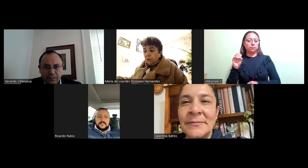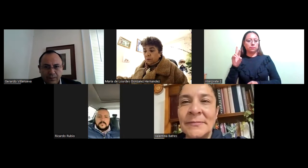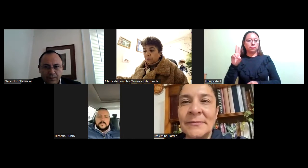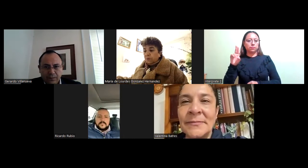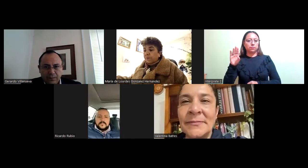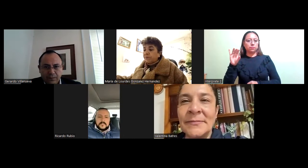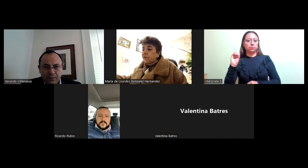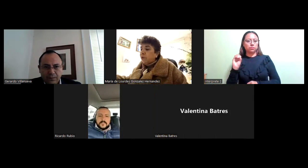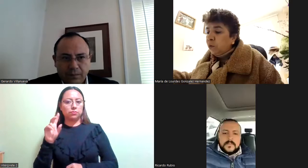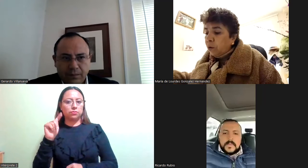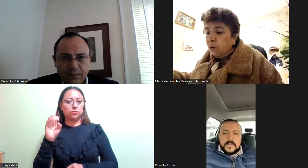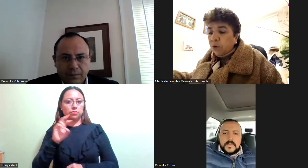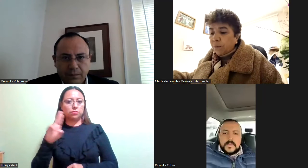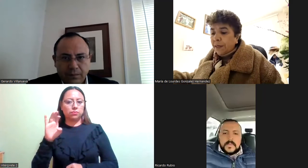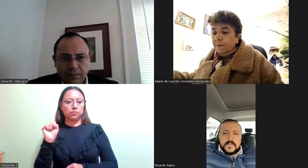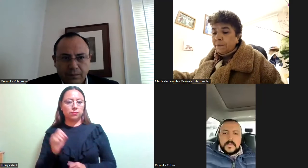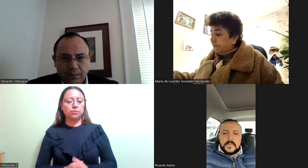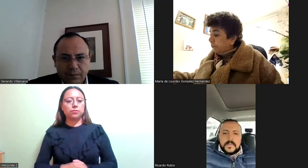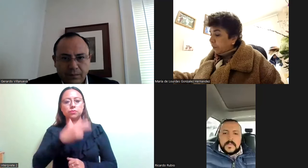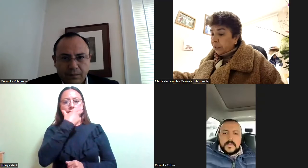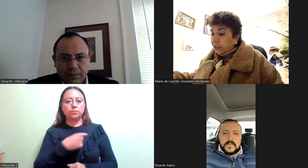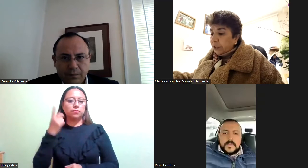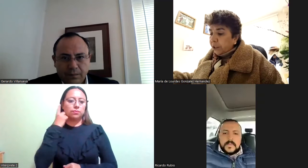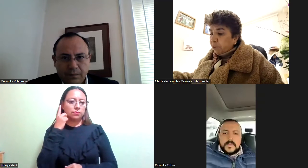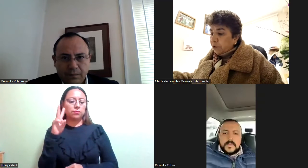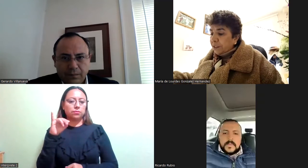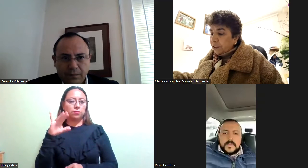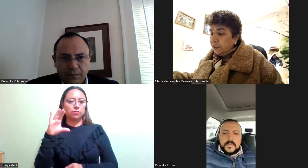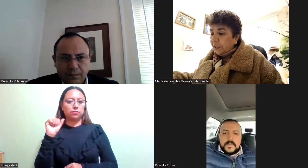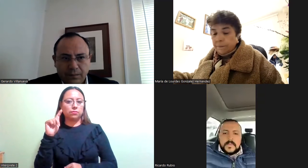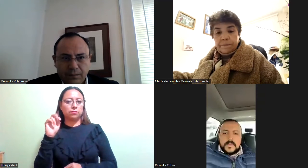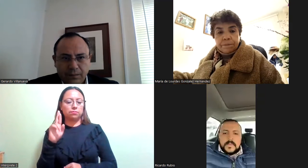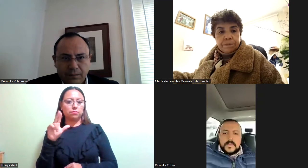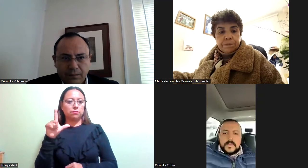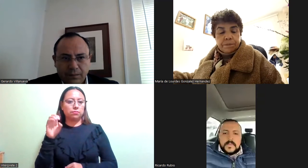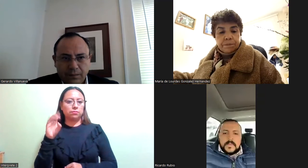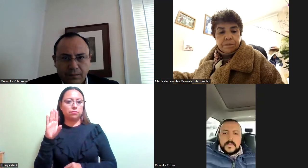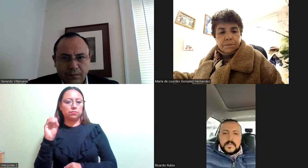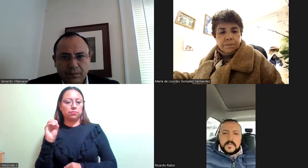Hugo Lobo Román. Diputado presidente.